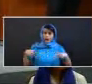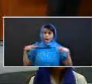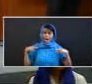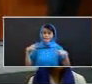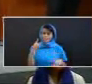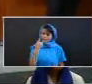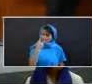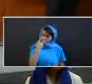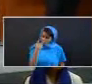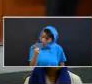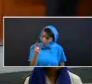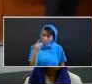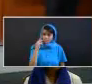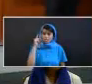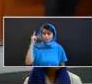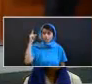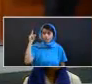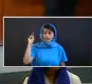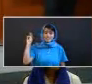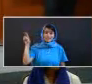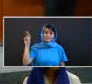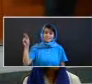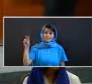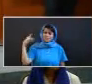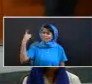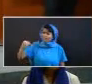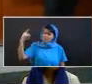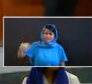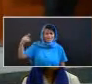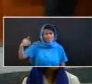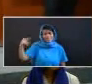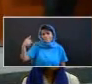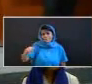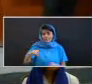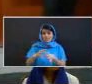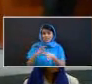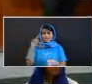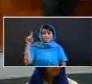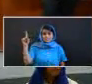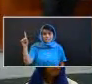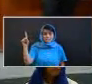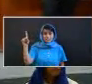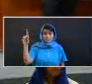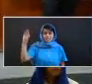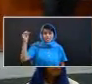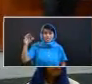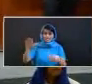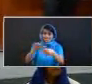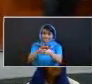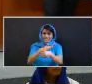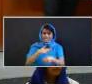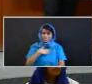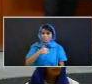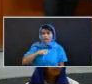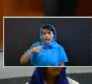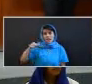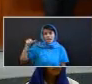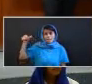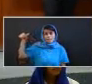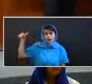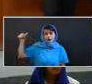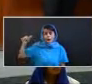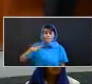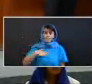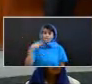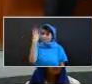Perdóname, Señor. Necesito urgentemente de ti. que llenes mi alma, mi